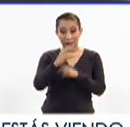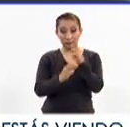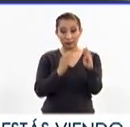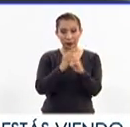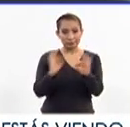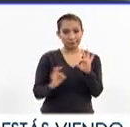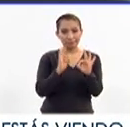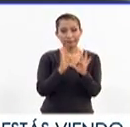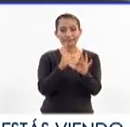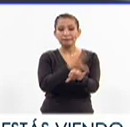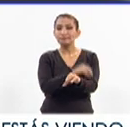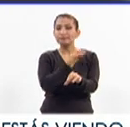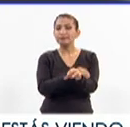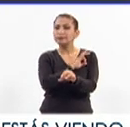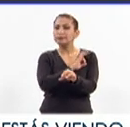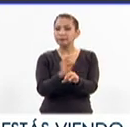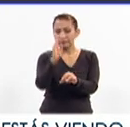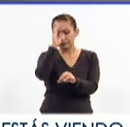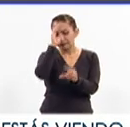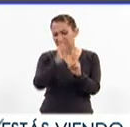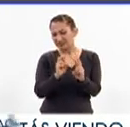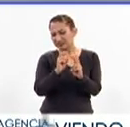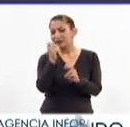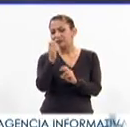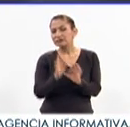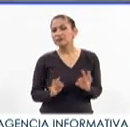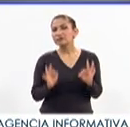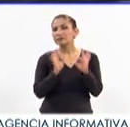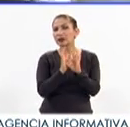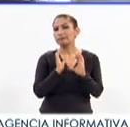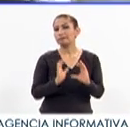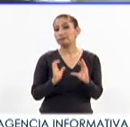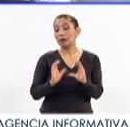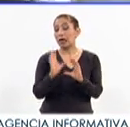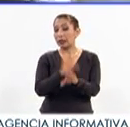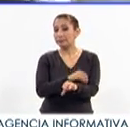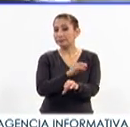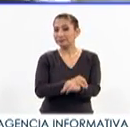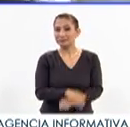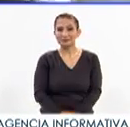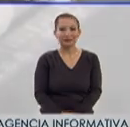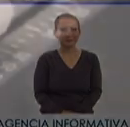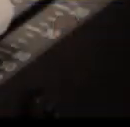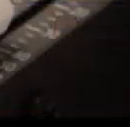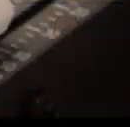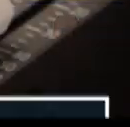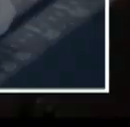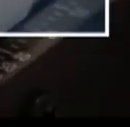Mundial de la Eficiencia Energética puedes reflexionar sobre la importancia de cuidar la energía.